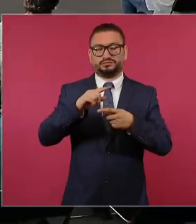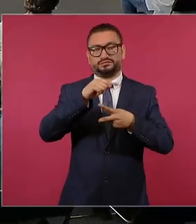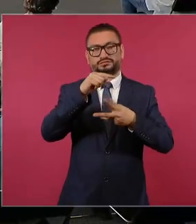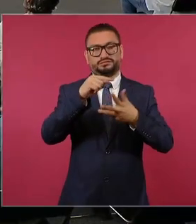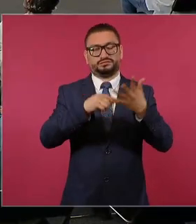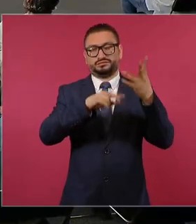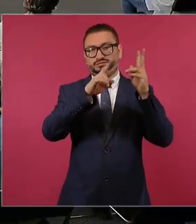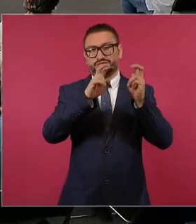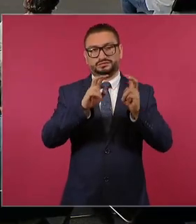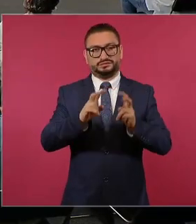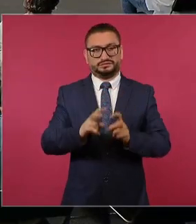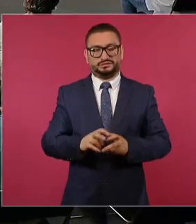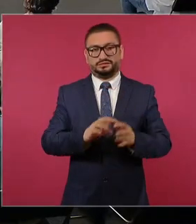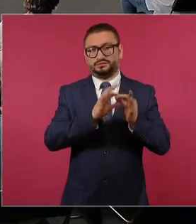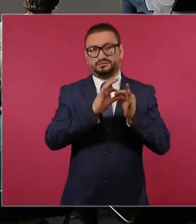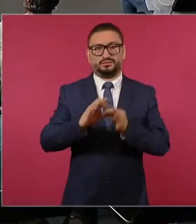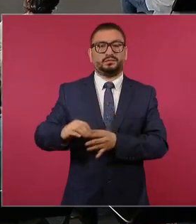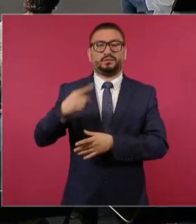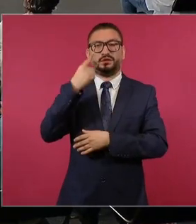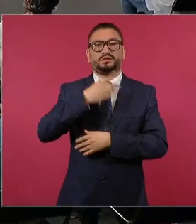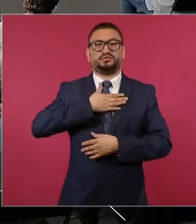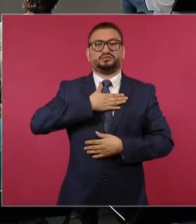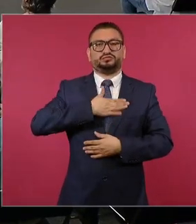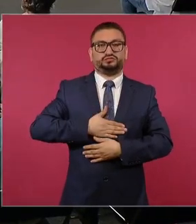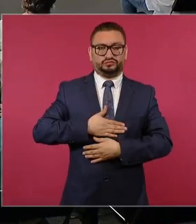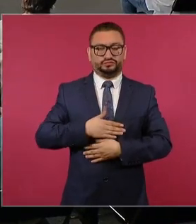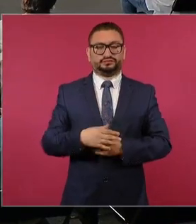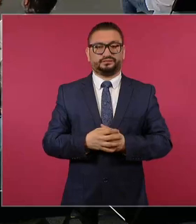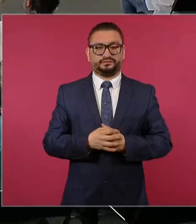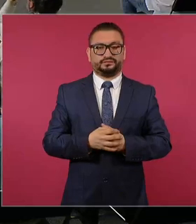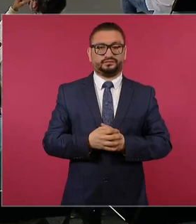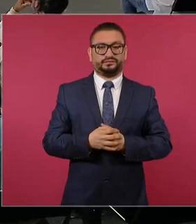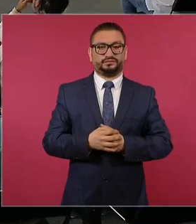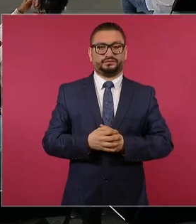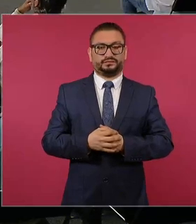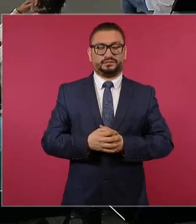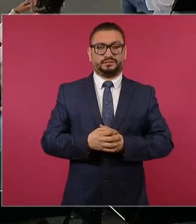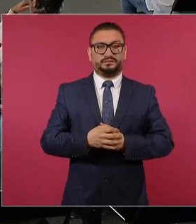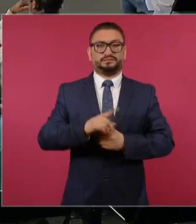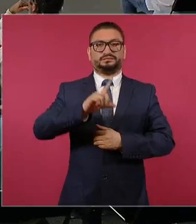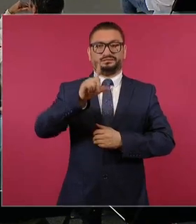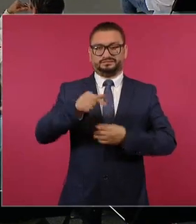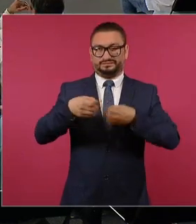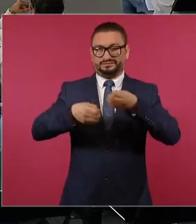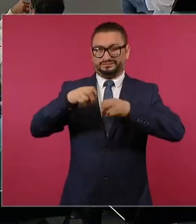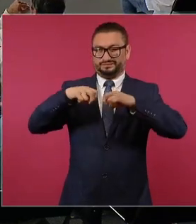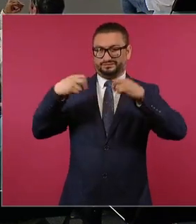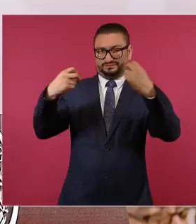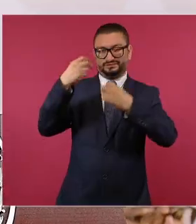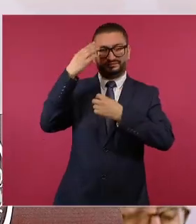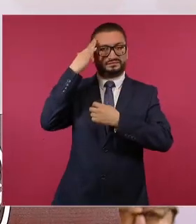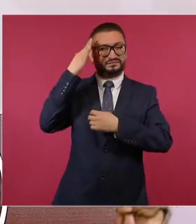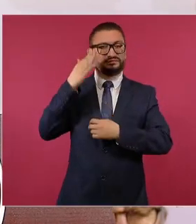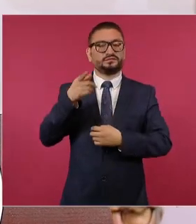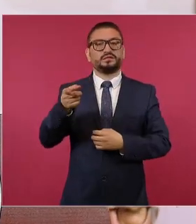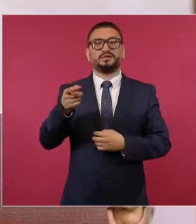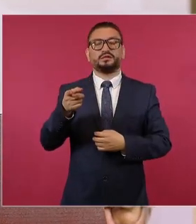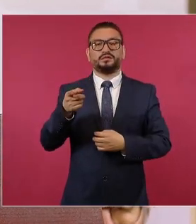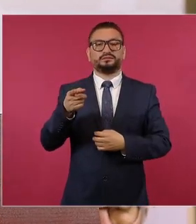relacionado con la impartición de justicia. Y luego los ministros, digo, los